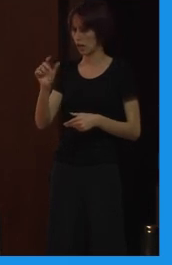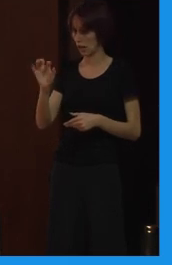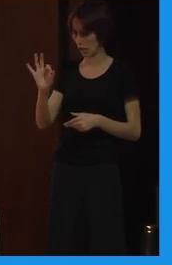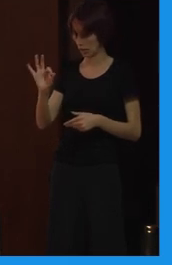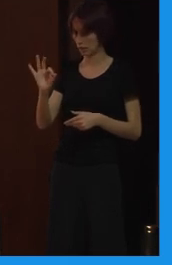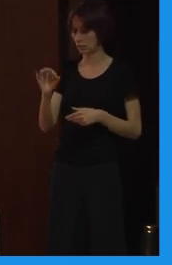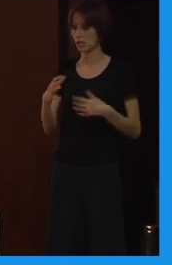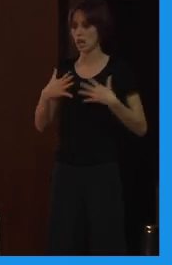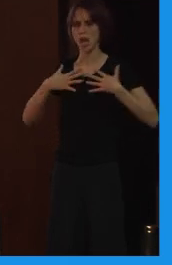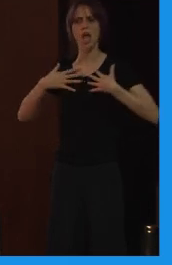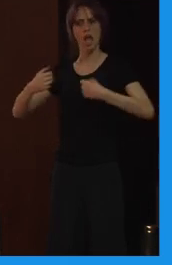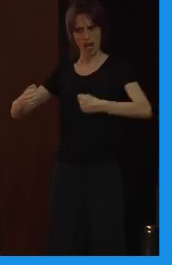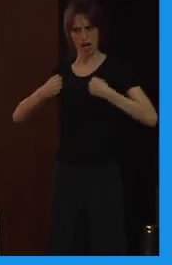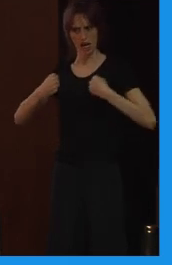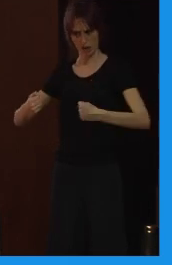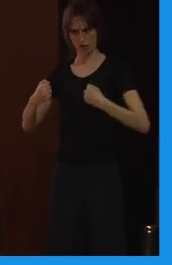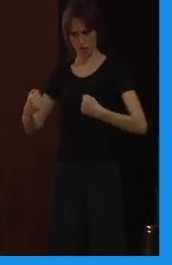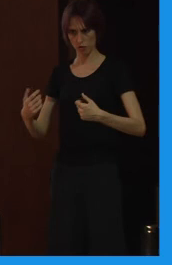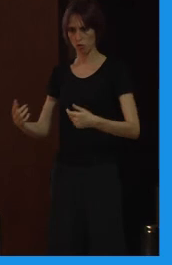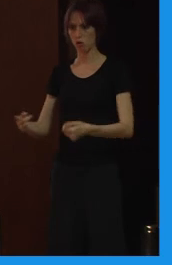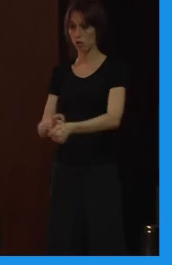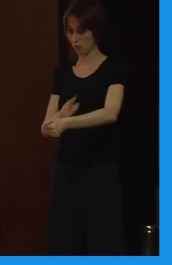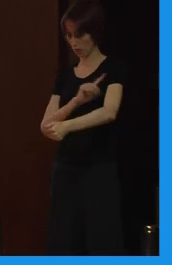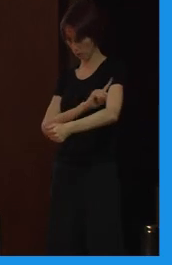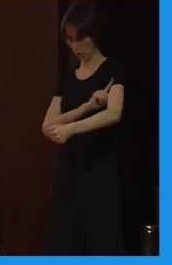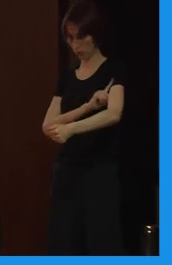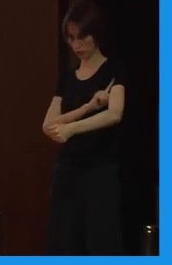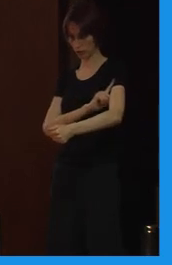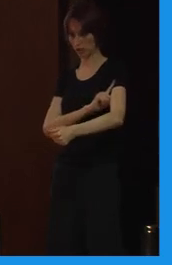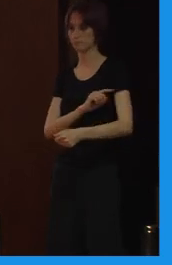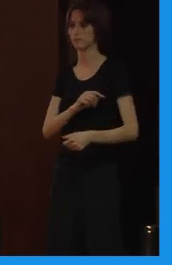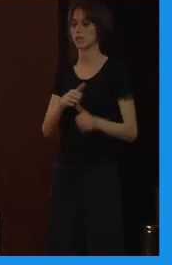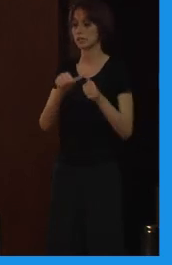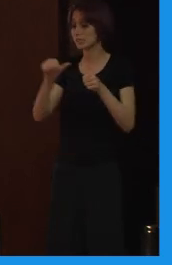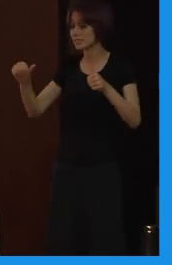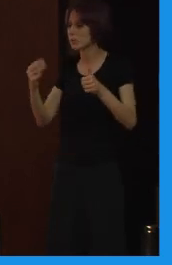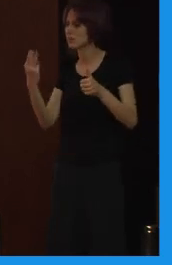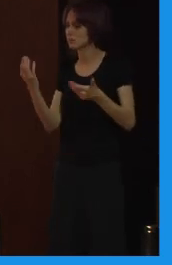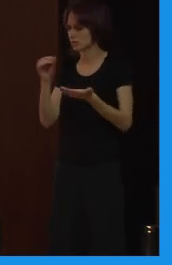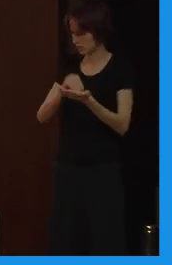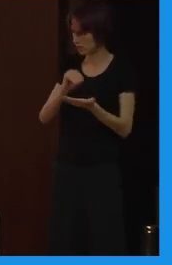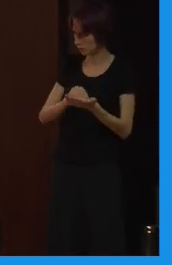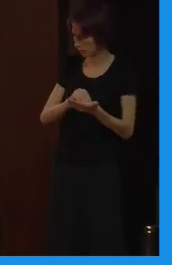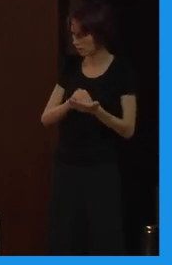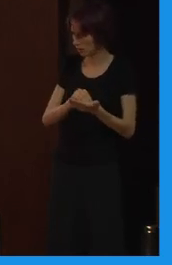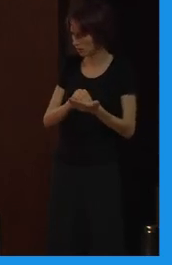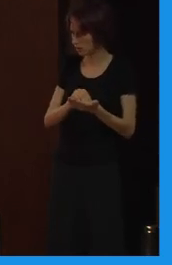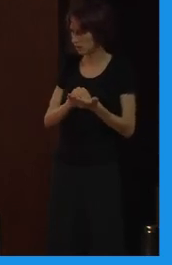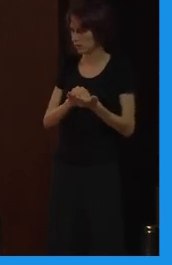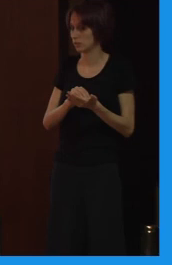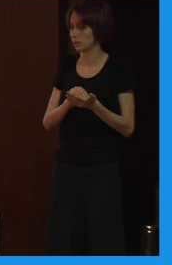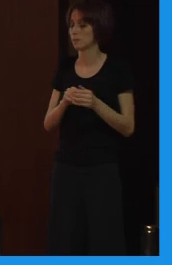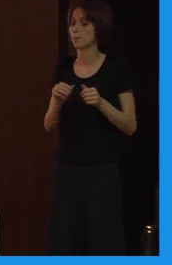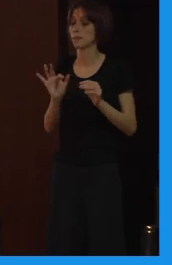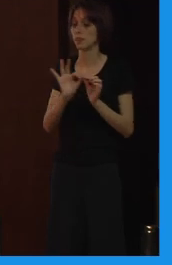semana. Si solo lo podéis hacer 3 veces a la semana, que sean días alternos. Mejor que lunes, martes,